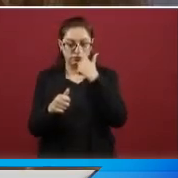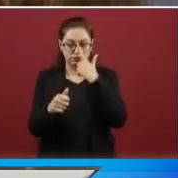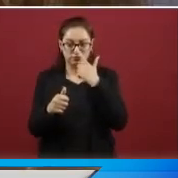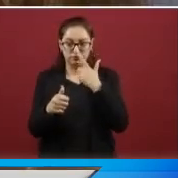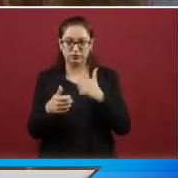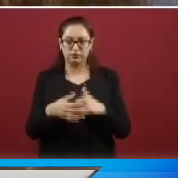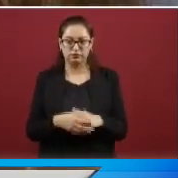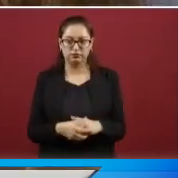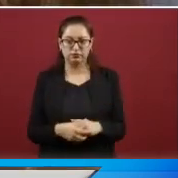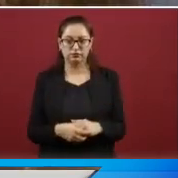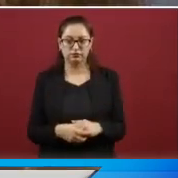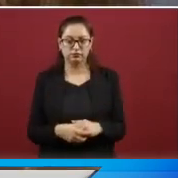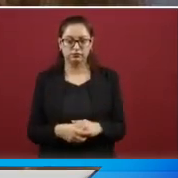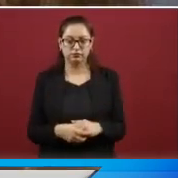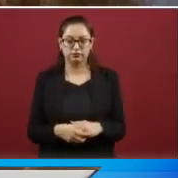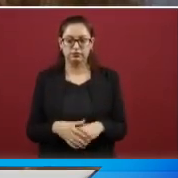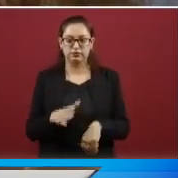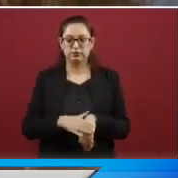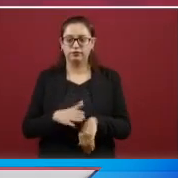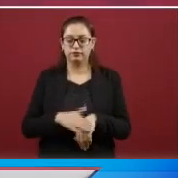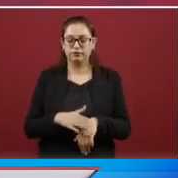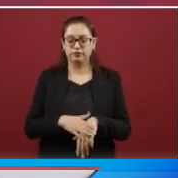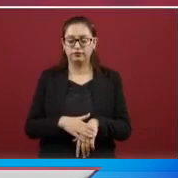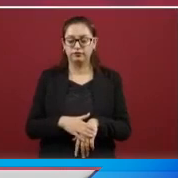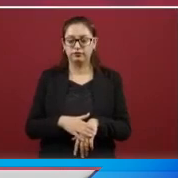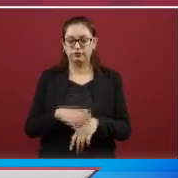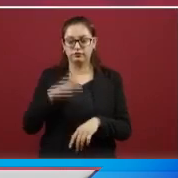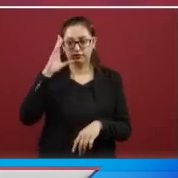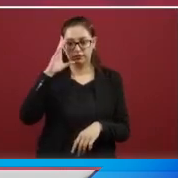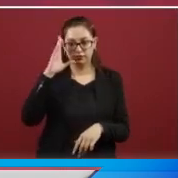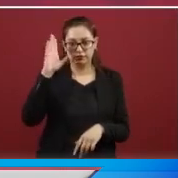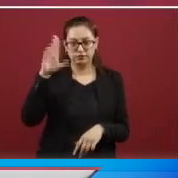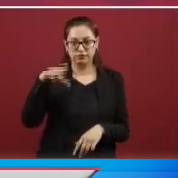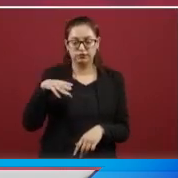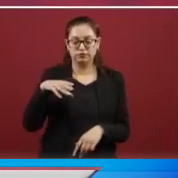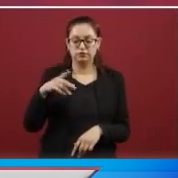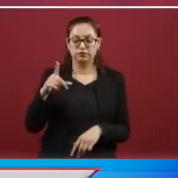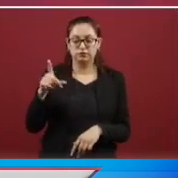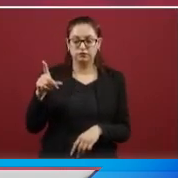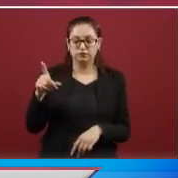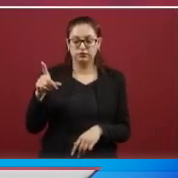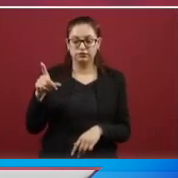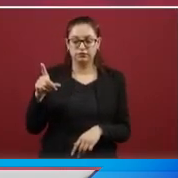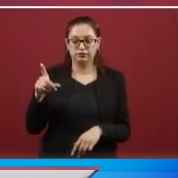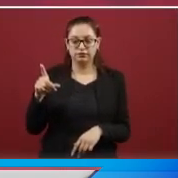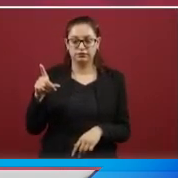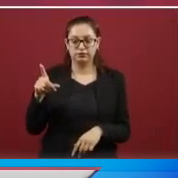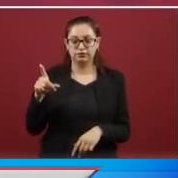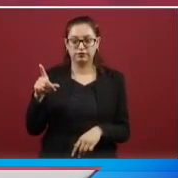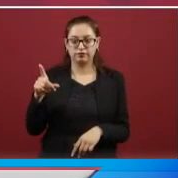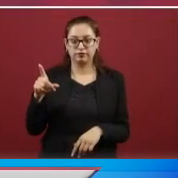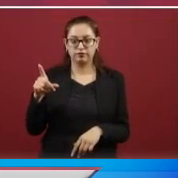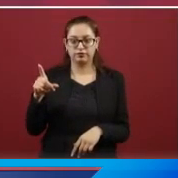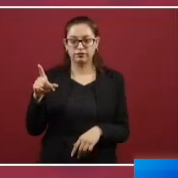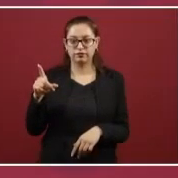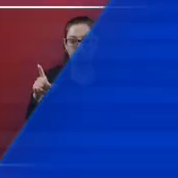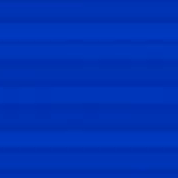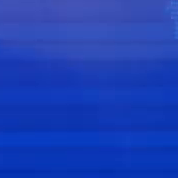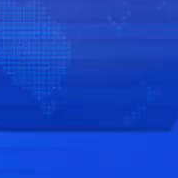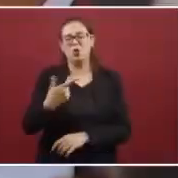Andrés Manuel López Obrador reitera que no hay la instrucción de censurar a nadie. Prueba de esto es que ejerce su libre expresión en la misma